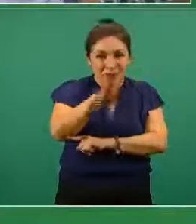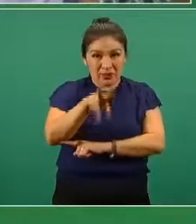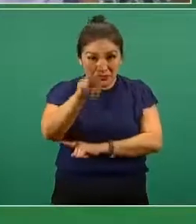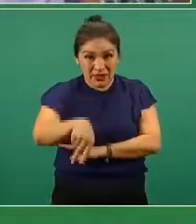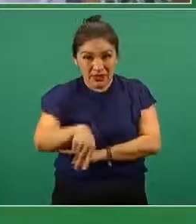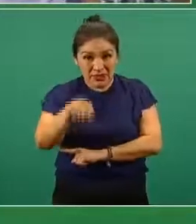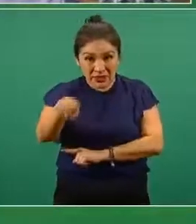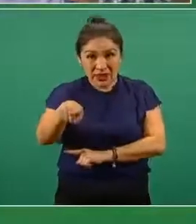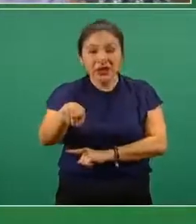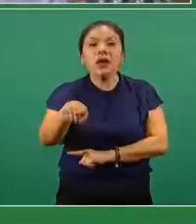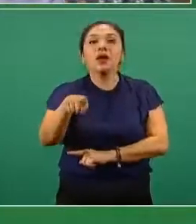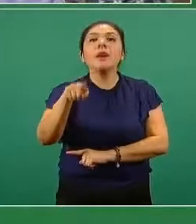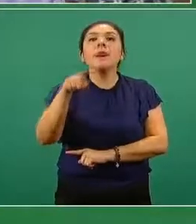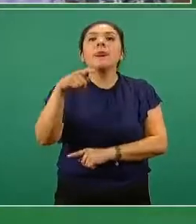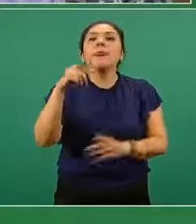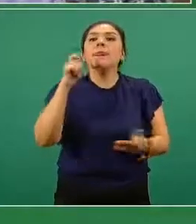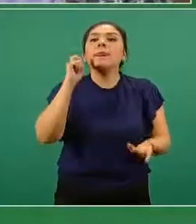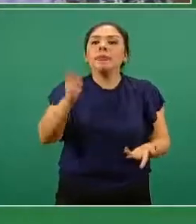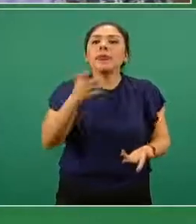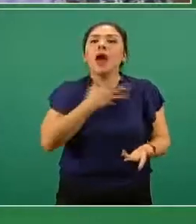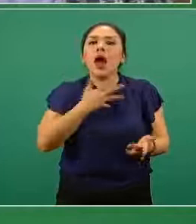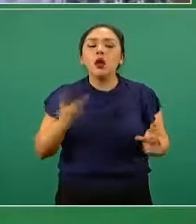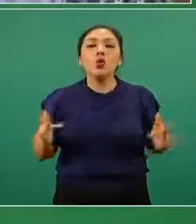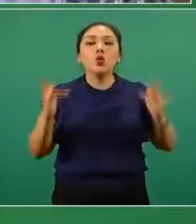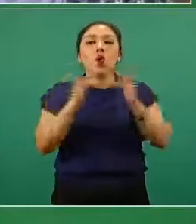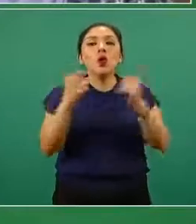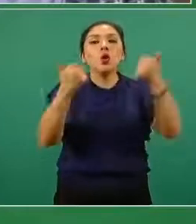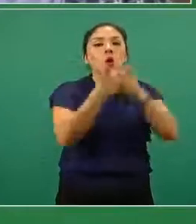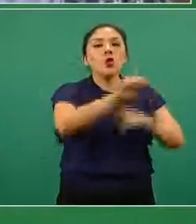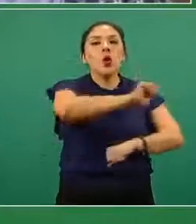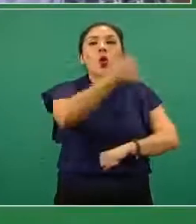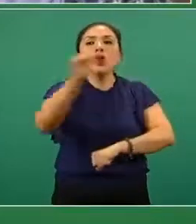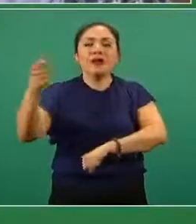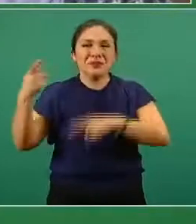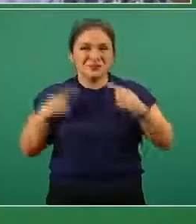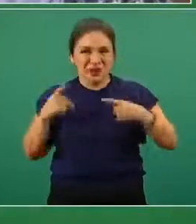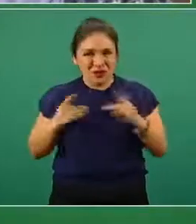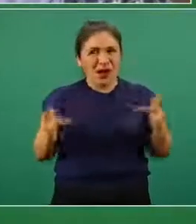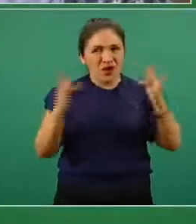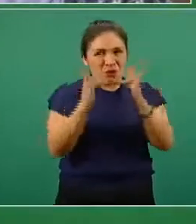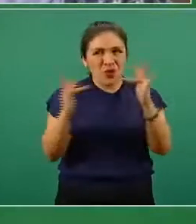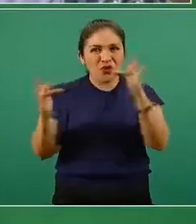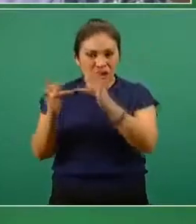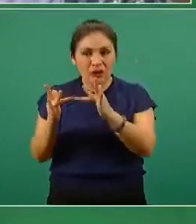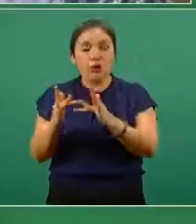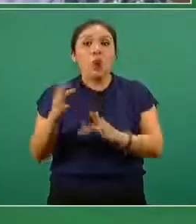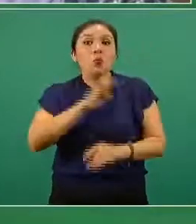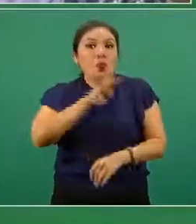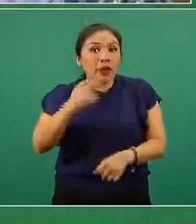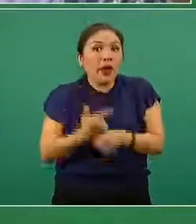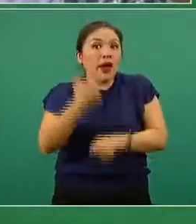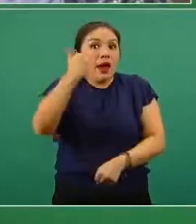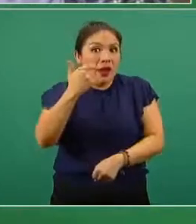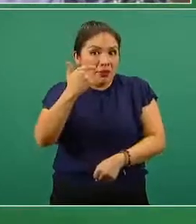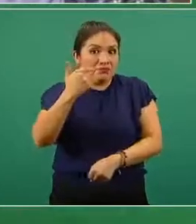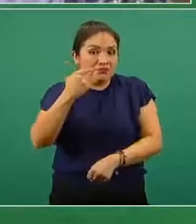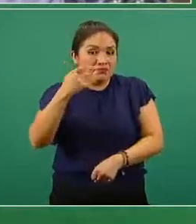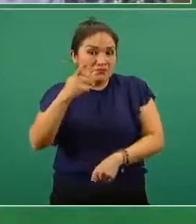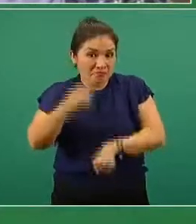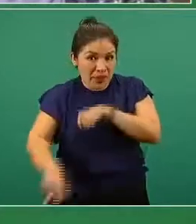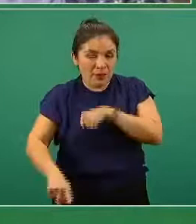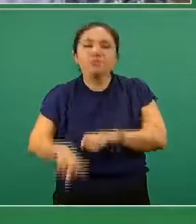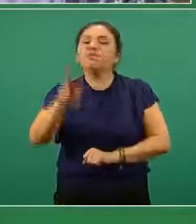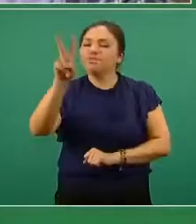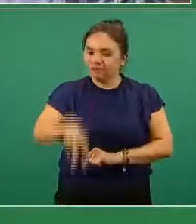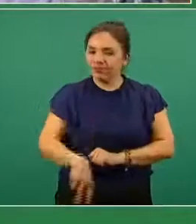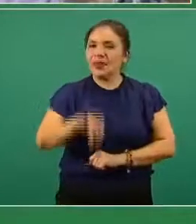¿cierto? Y que están en contacto con otras personas y que están en riesgo. Efectivamente,